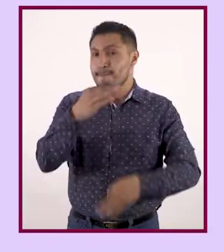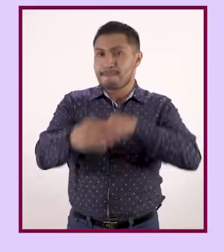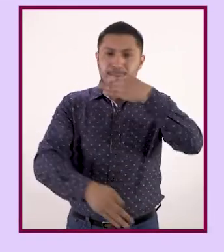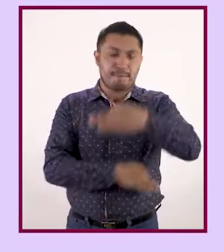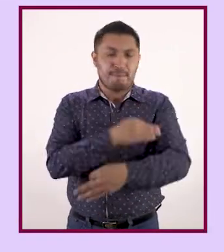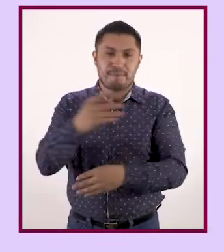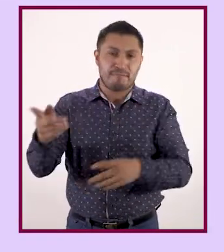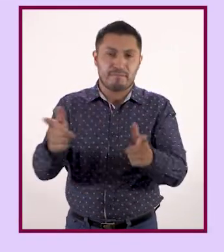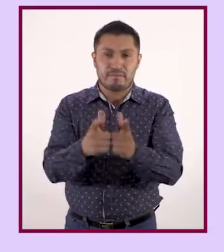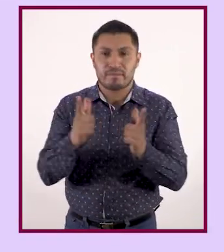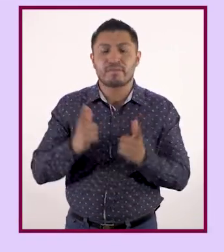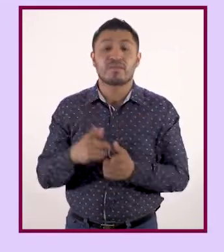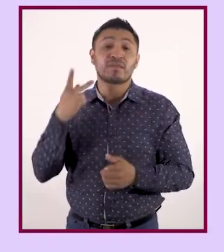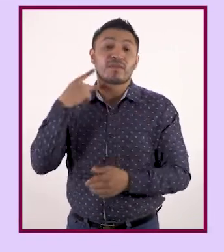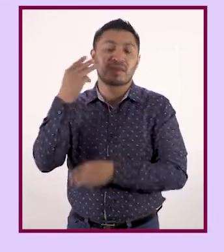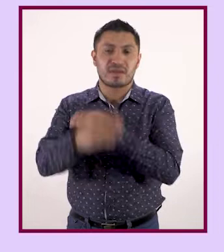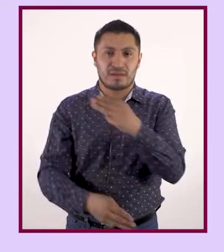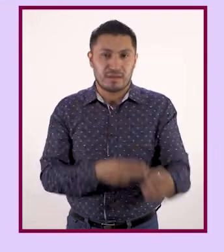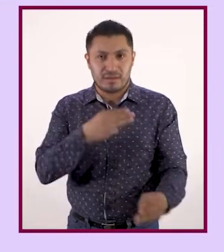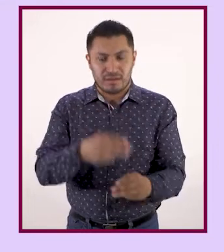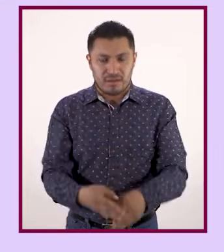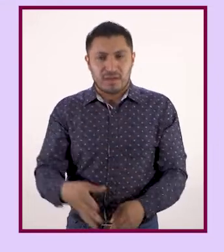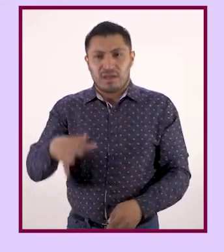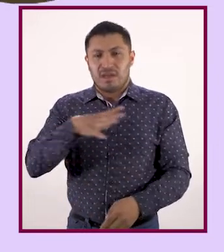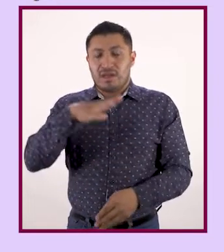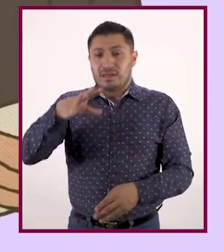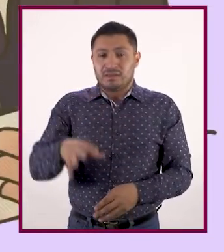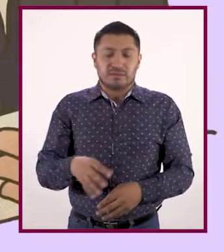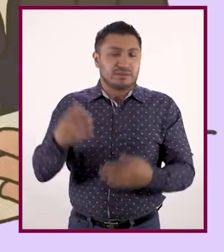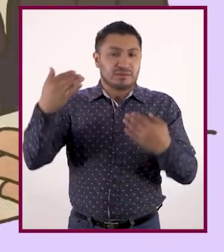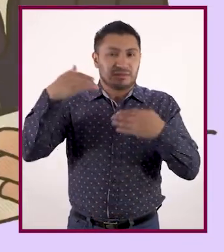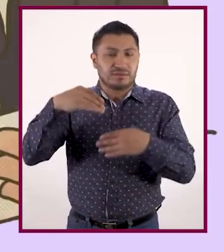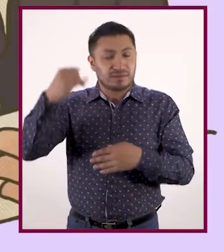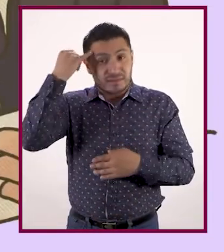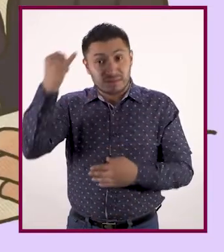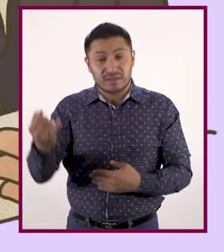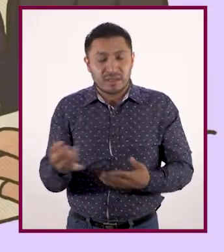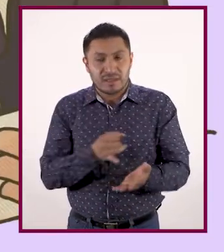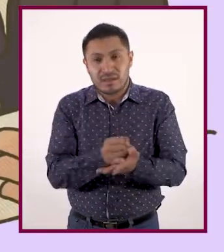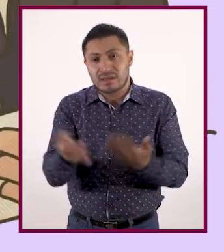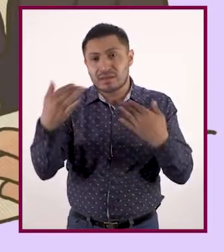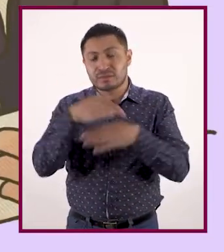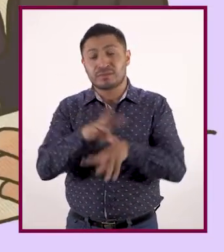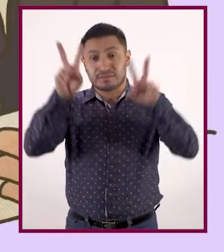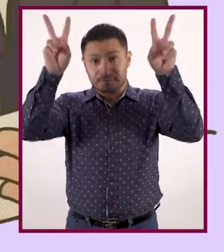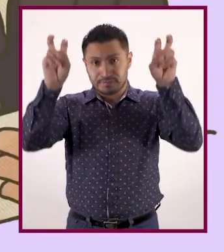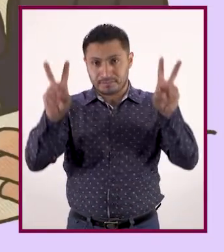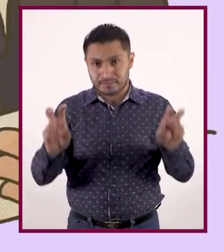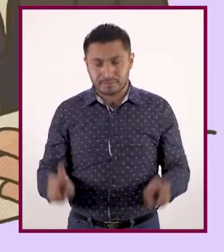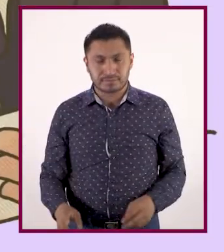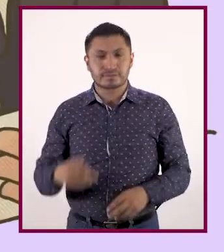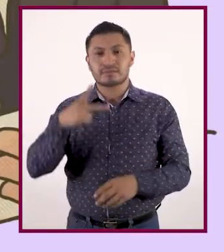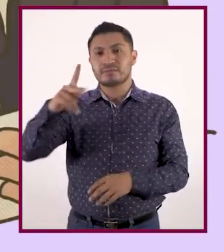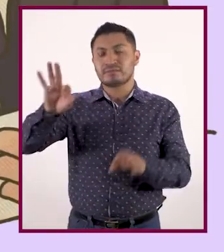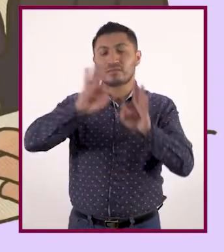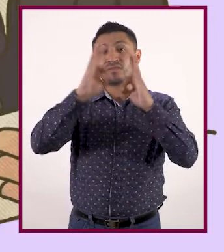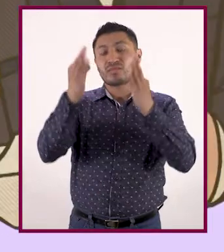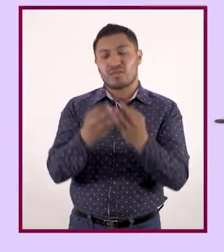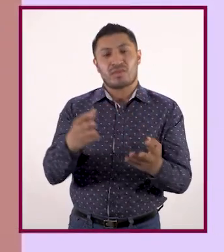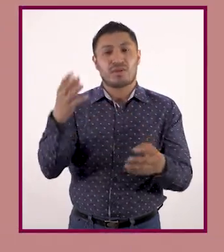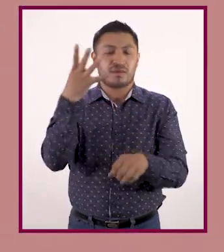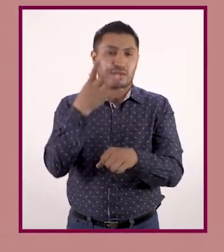partidos políticos en el mundo van a tomar una posición respecto a estos temas y su forma de abordarlos es lo que normalmente